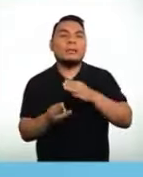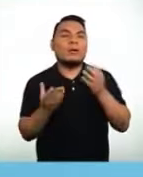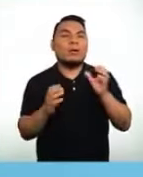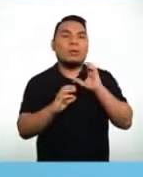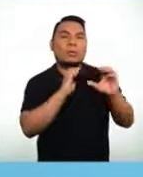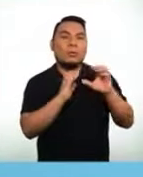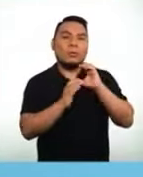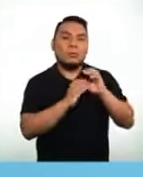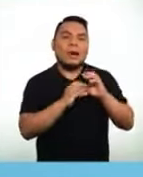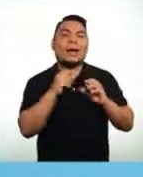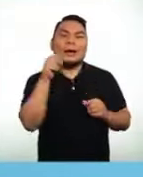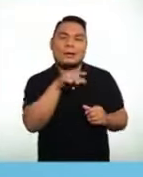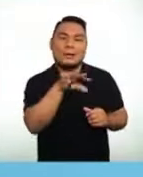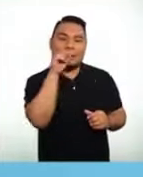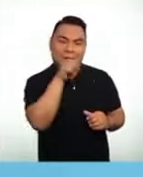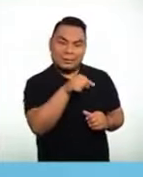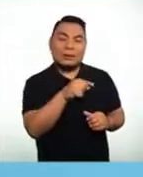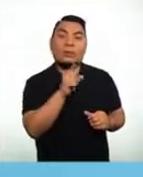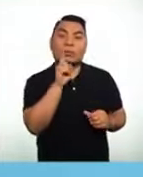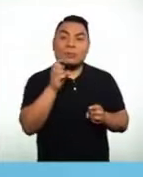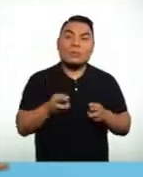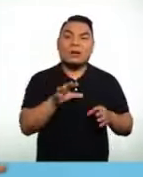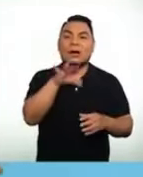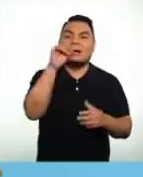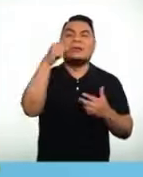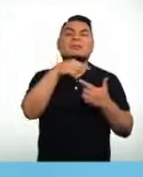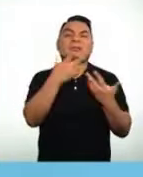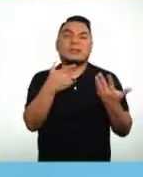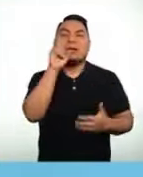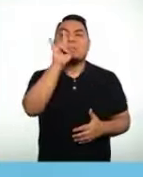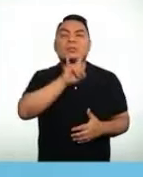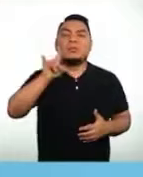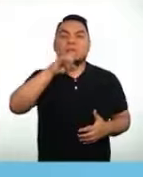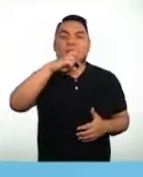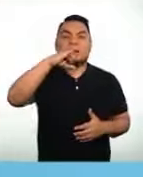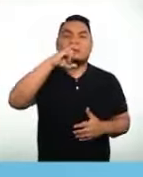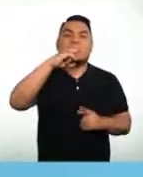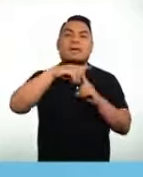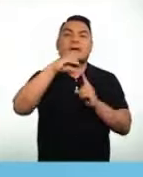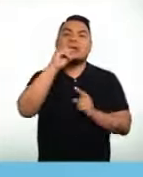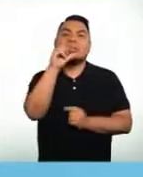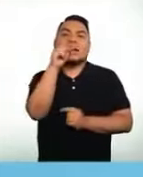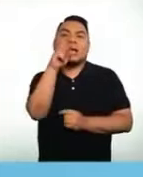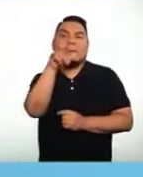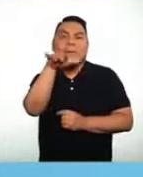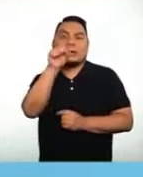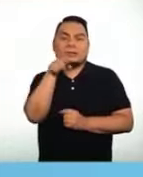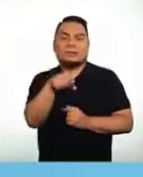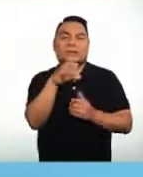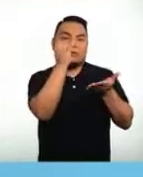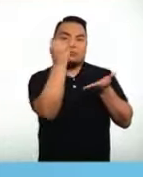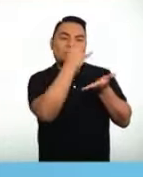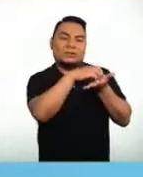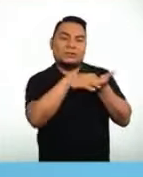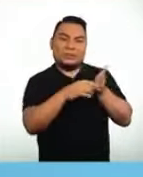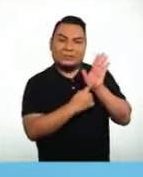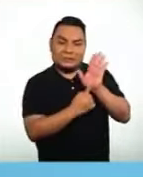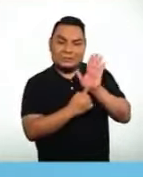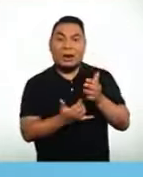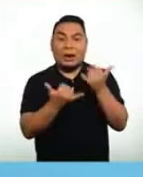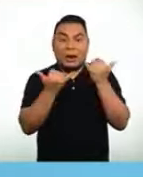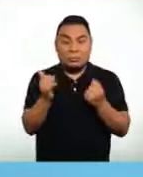necesitan usar este tipo de sistemas. Una forma de los SAC es el uso de pictogramas.